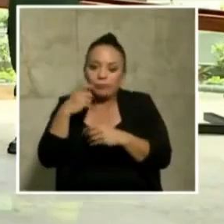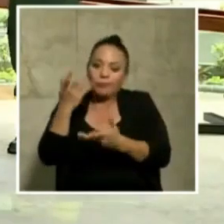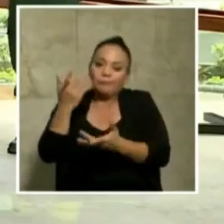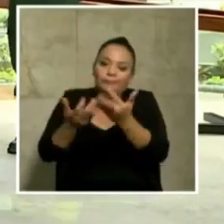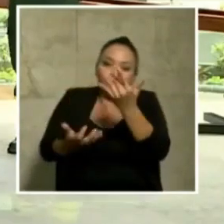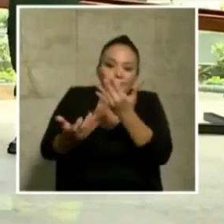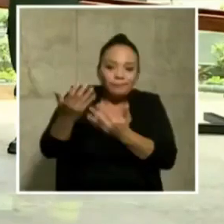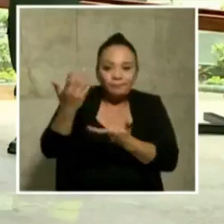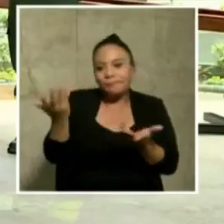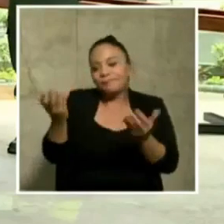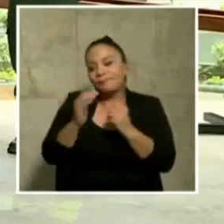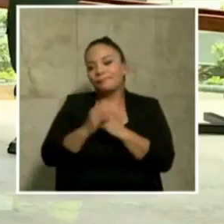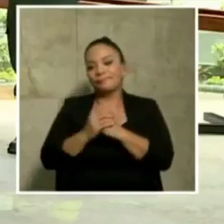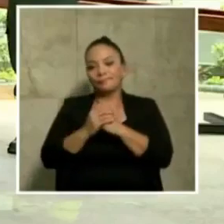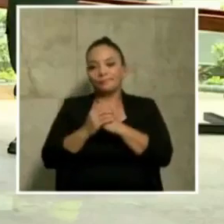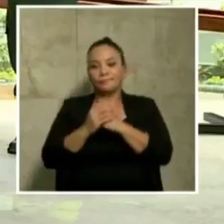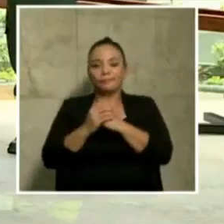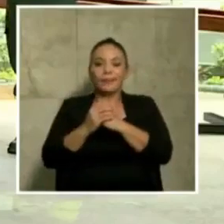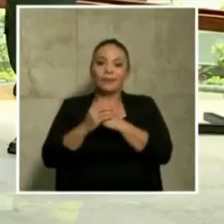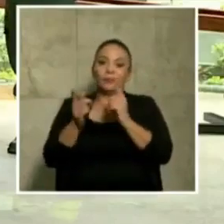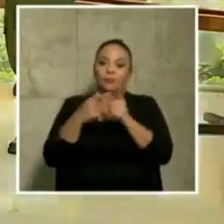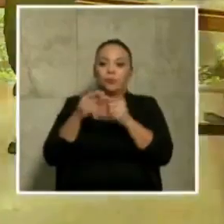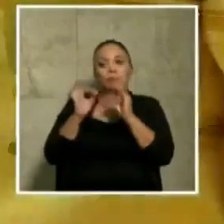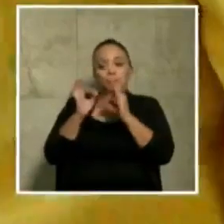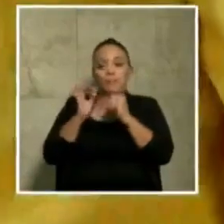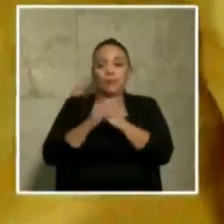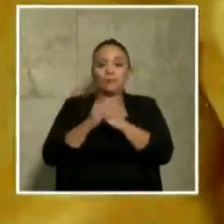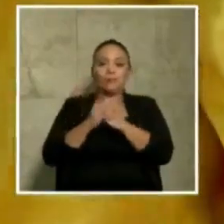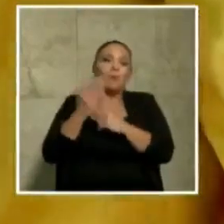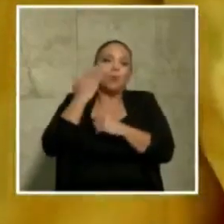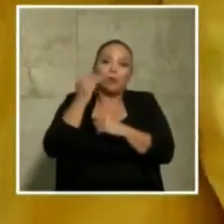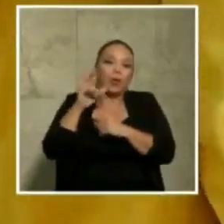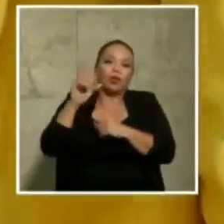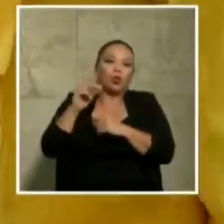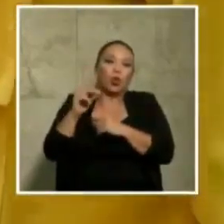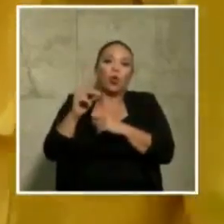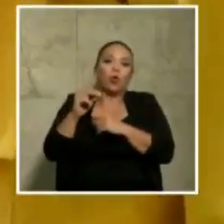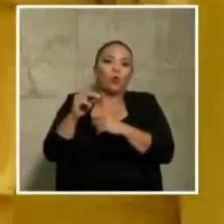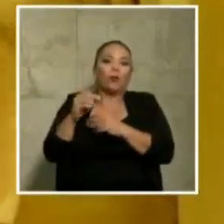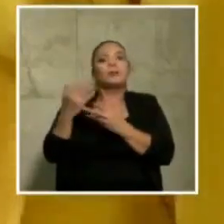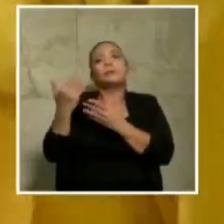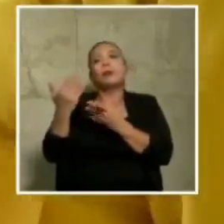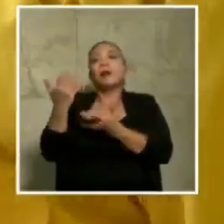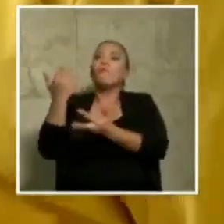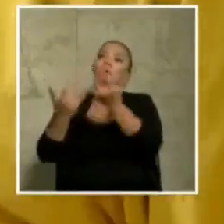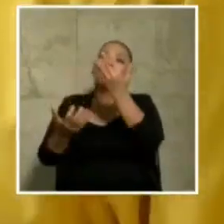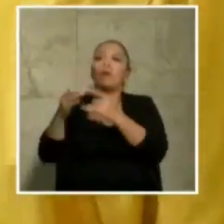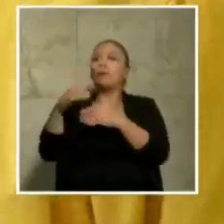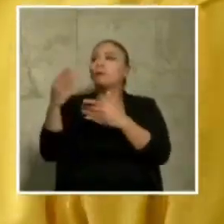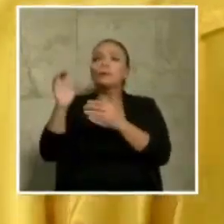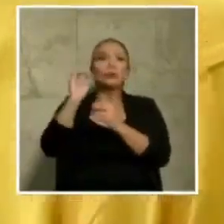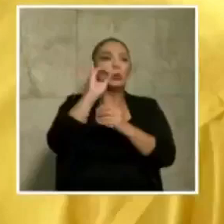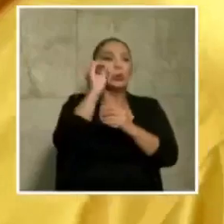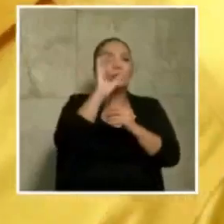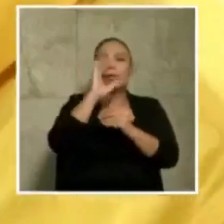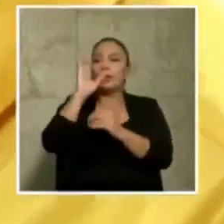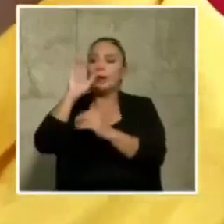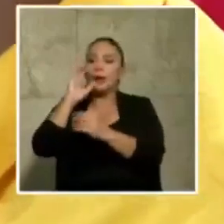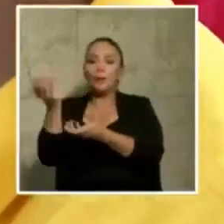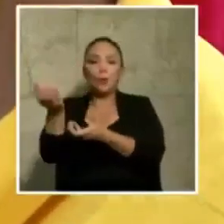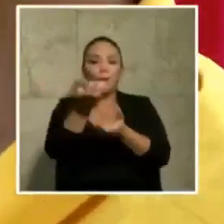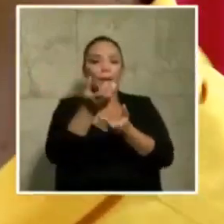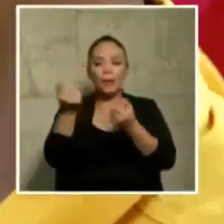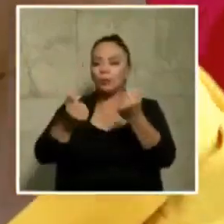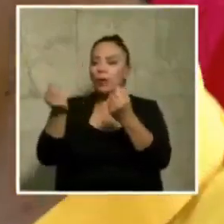de esperarse a que empiece el fuego para ver de dónde saco los carros y el equipo y los bomberos y bomberas entrenados, eso sería